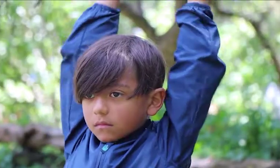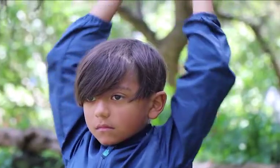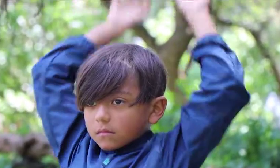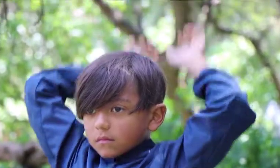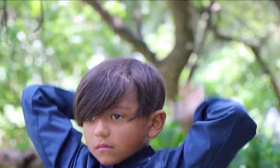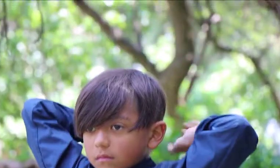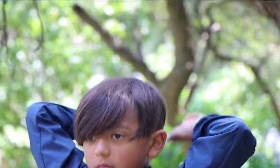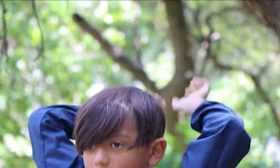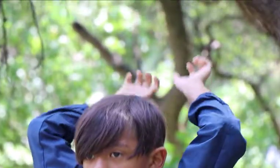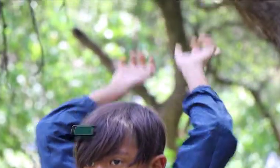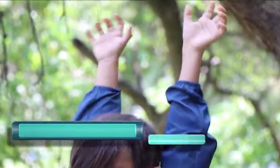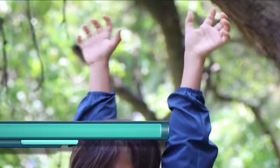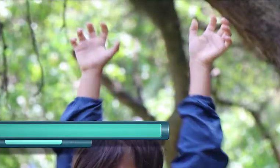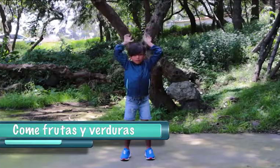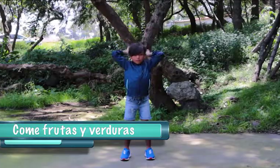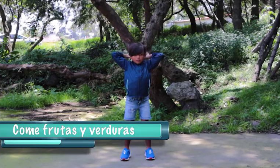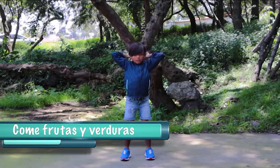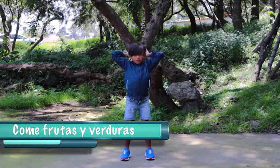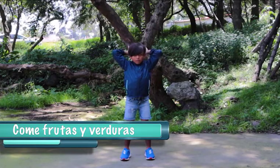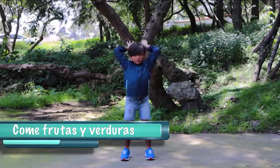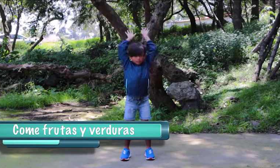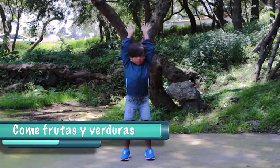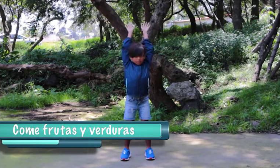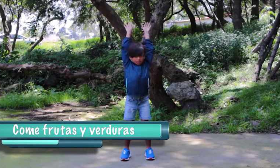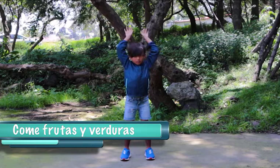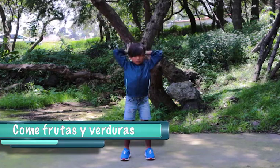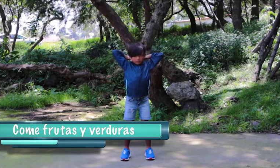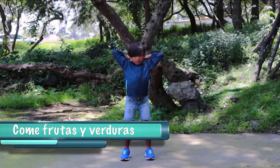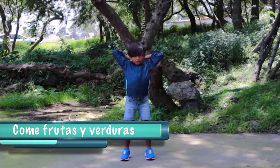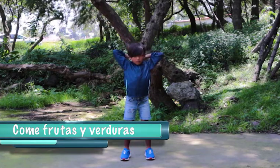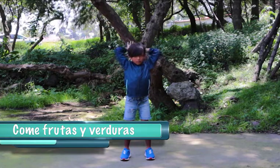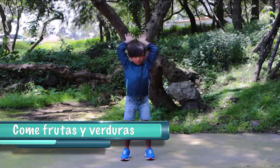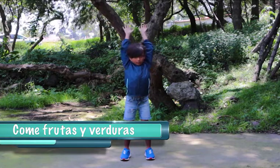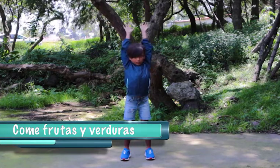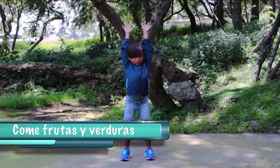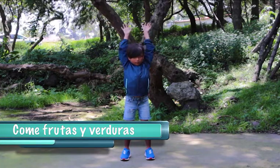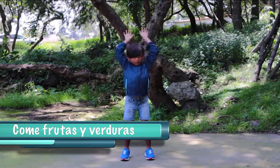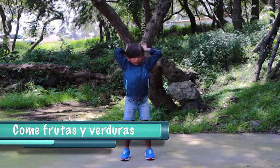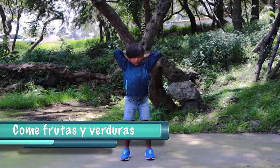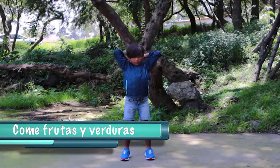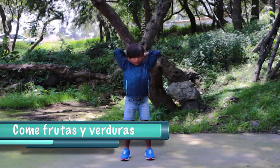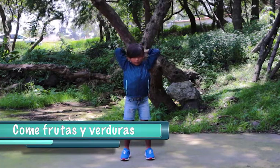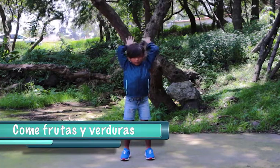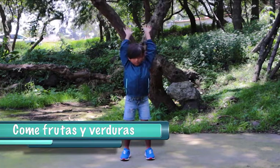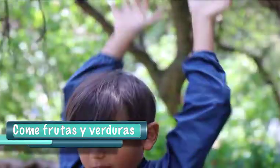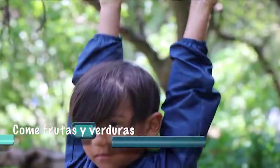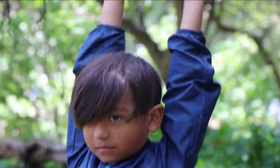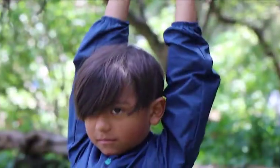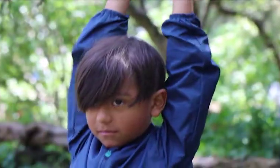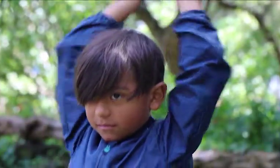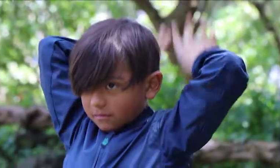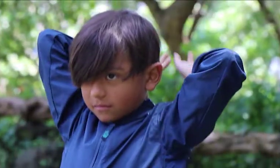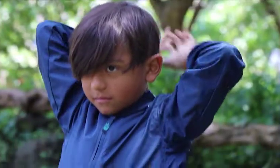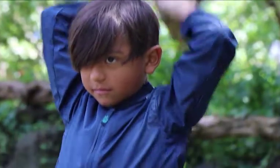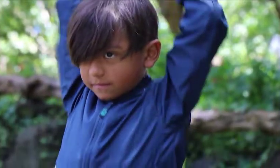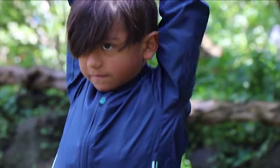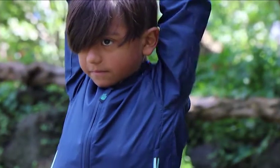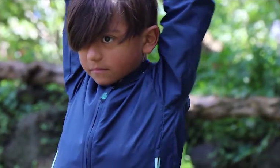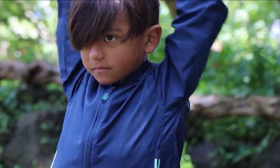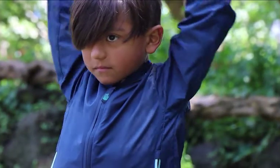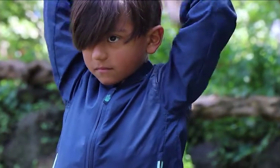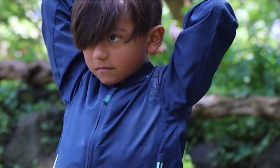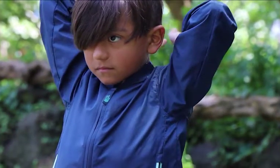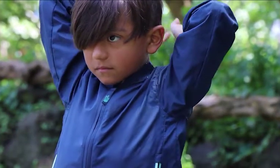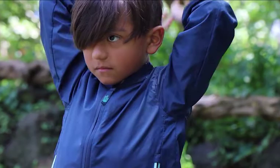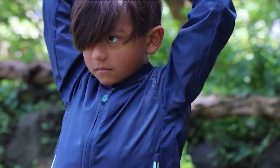Flexión, extendo, con fuerza. Bien, Yair, muy bien. Con fuerza, uno más. Bien,